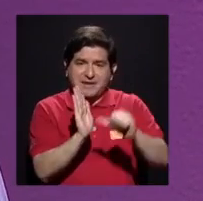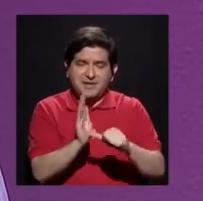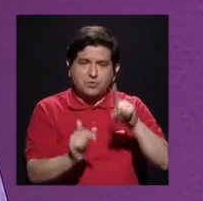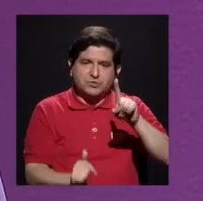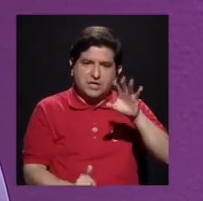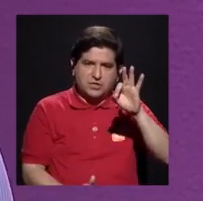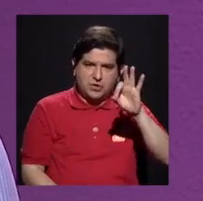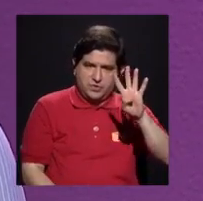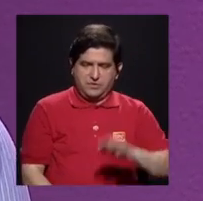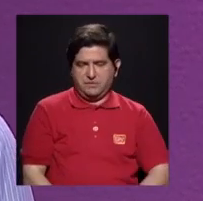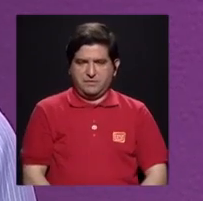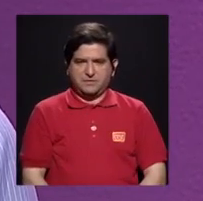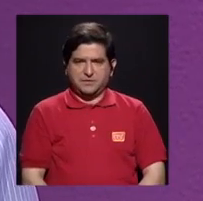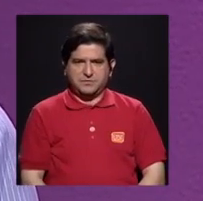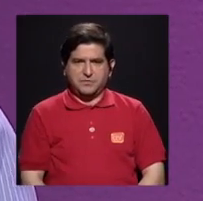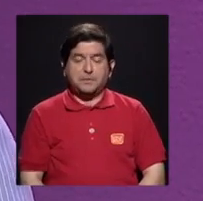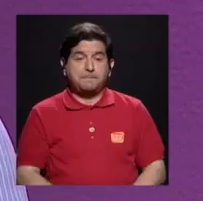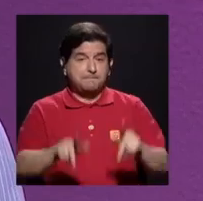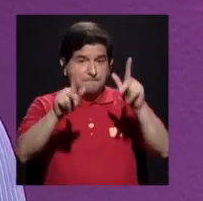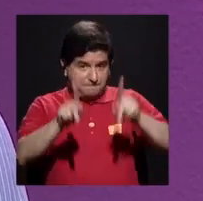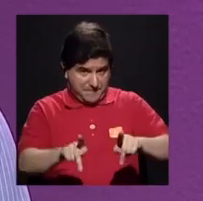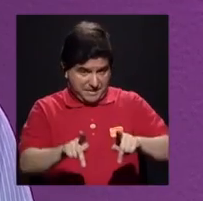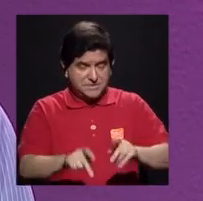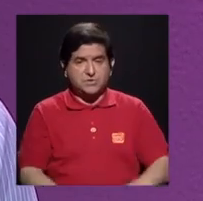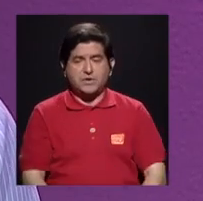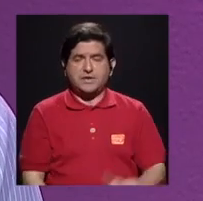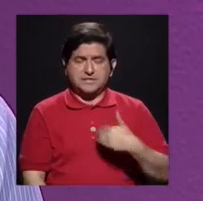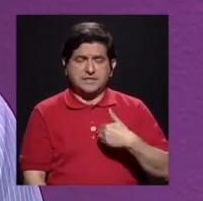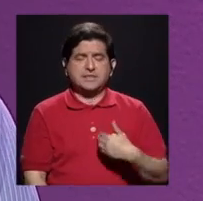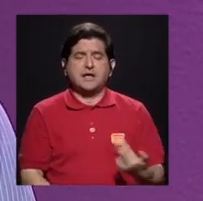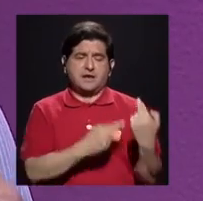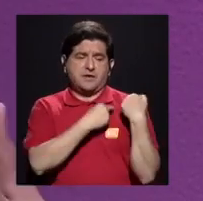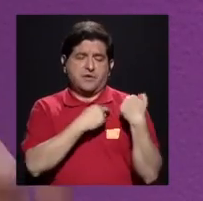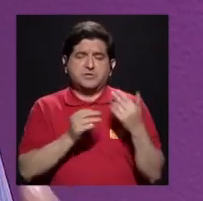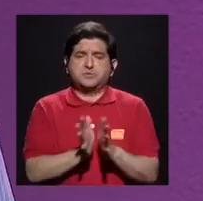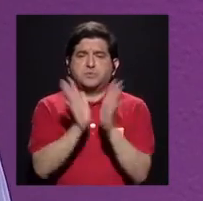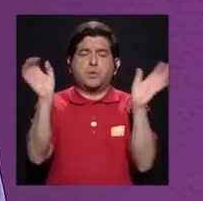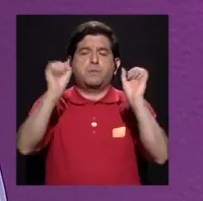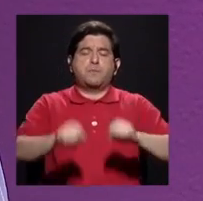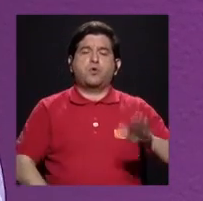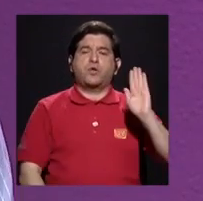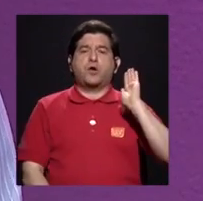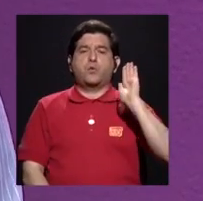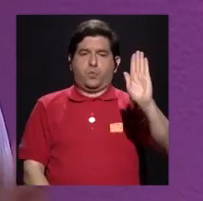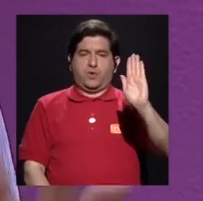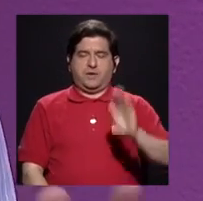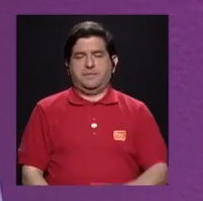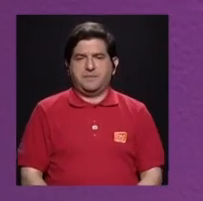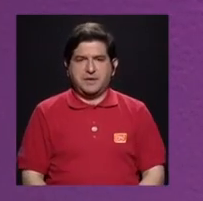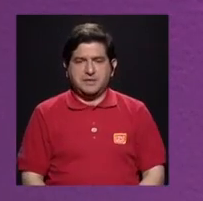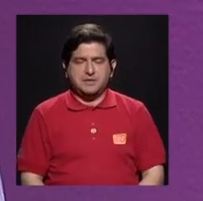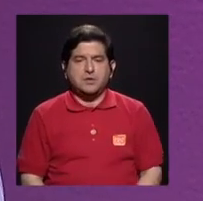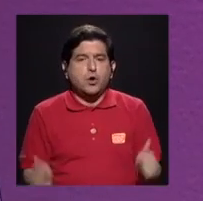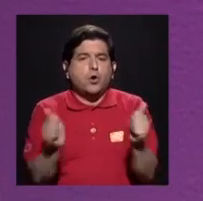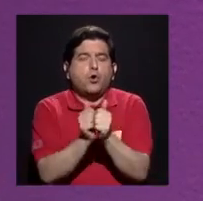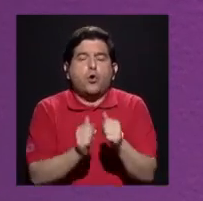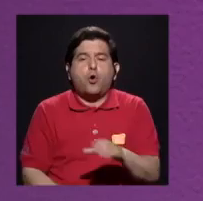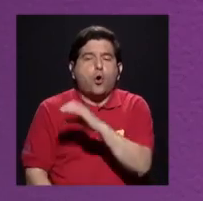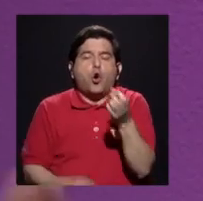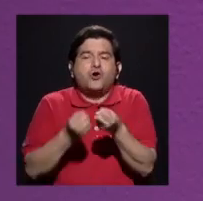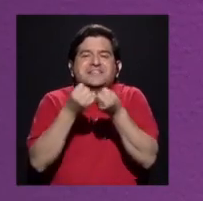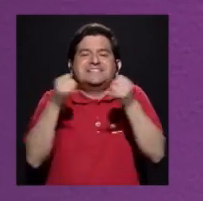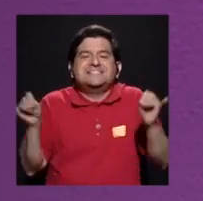para que las personas que adquieren un cargo público puedan jurar a él con o sin dios